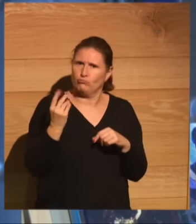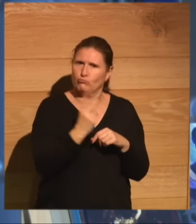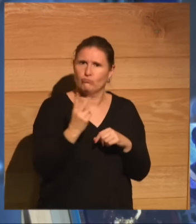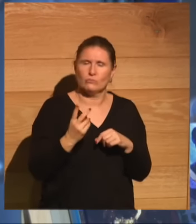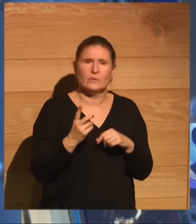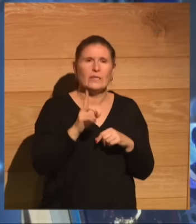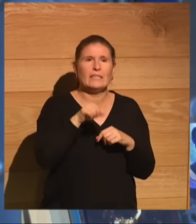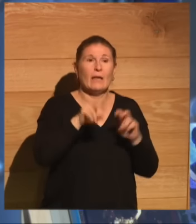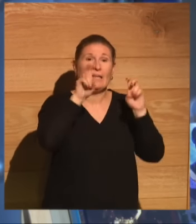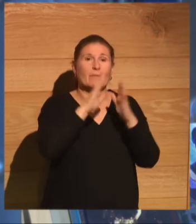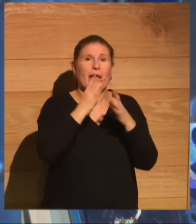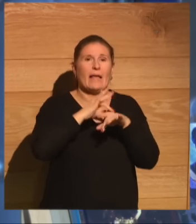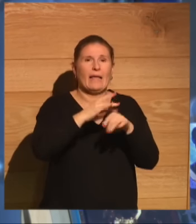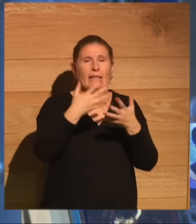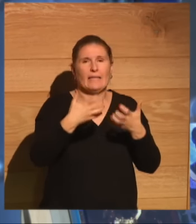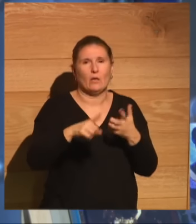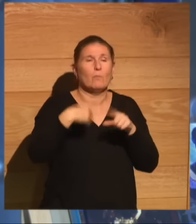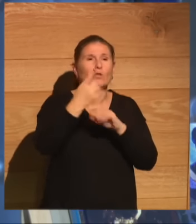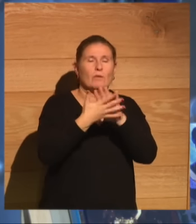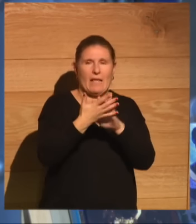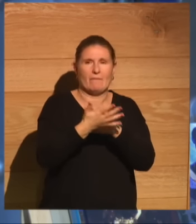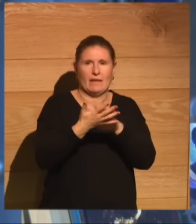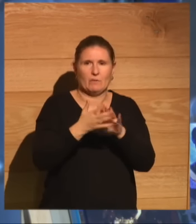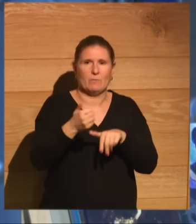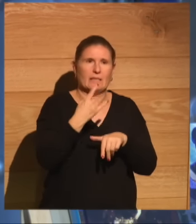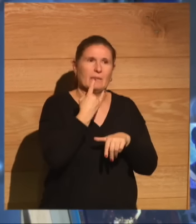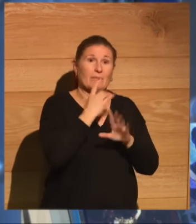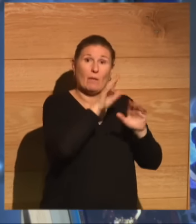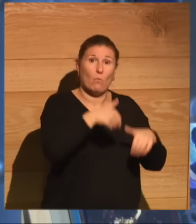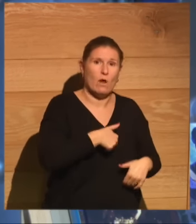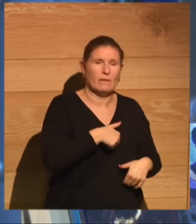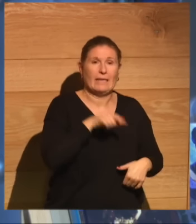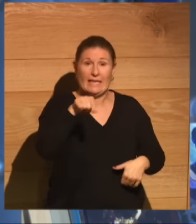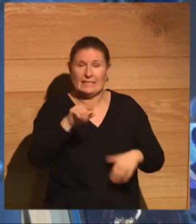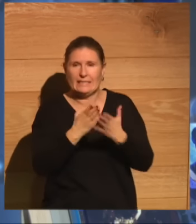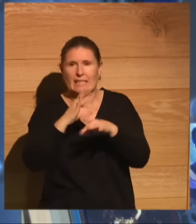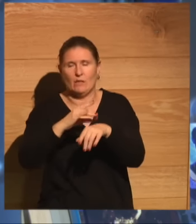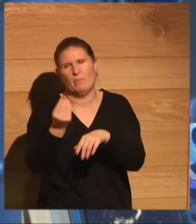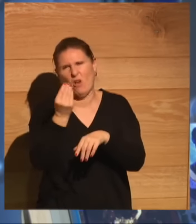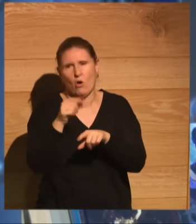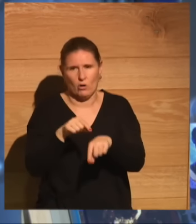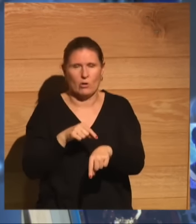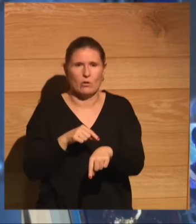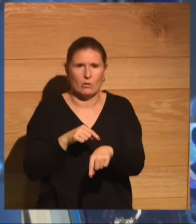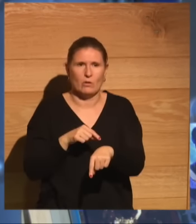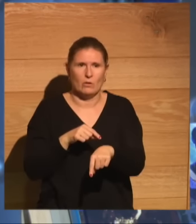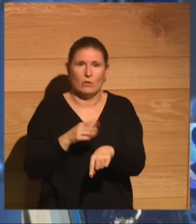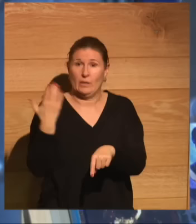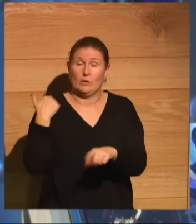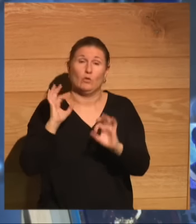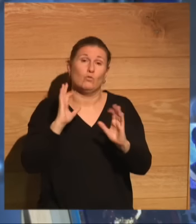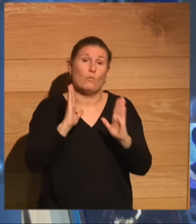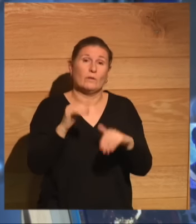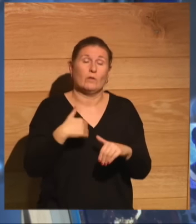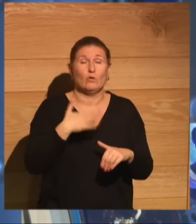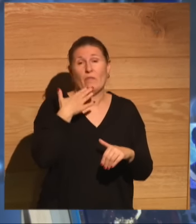ellas, por ejemplo, de guion, está mucho, ya lo hablaremos el próximo día, mucho mejor construida que Batman Vuelve, por ejemplo, que sería una de esas. En su momento, cuando